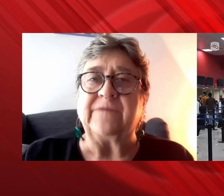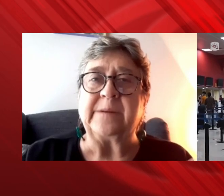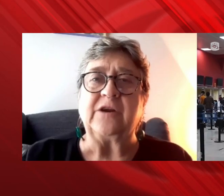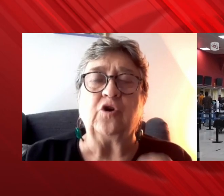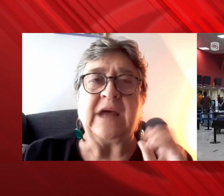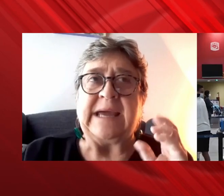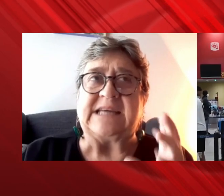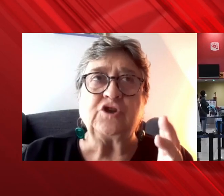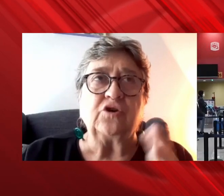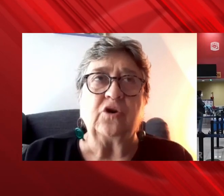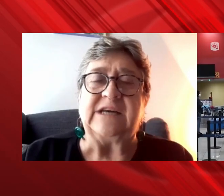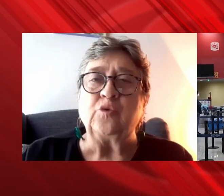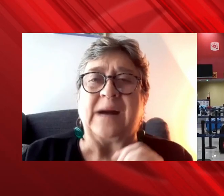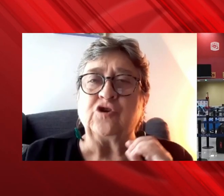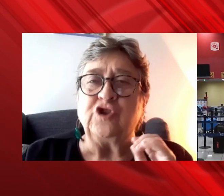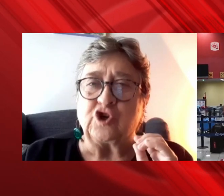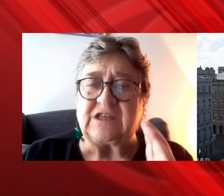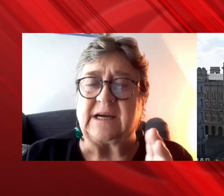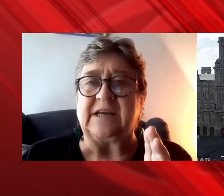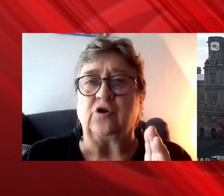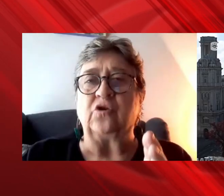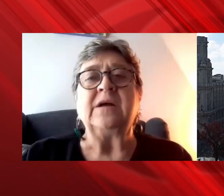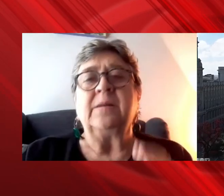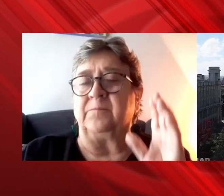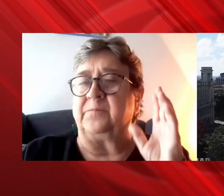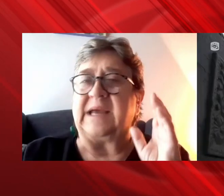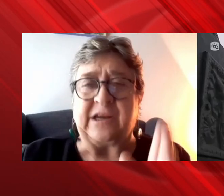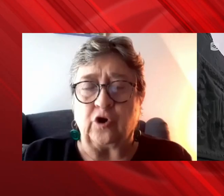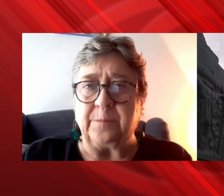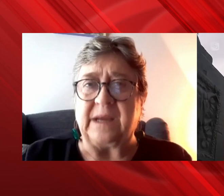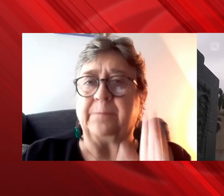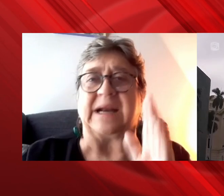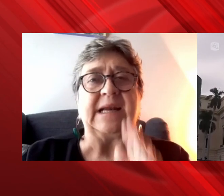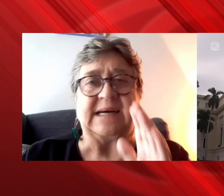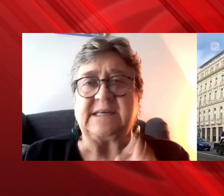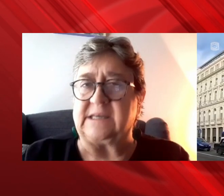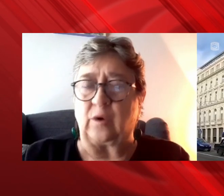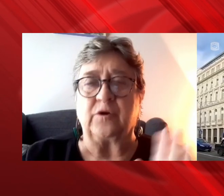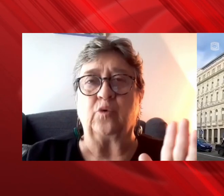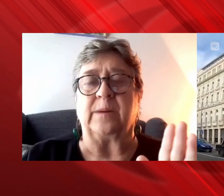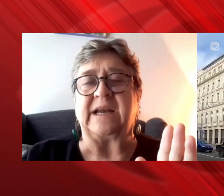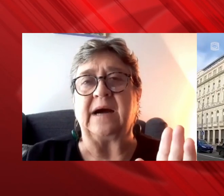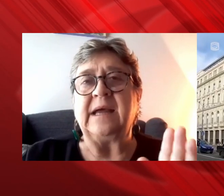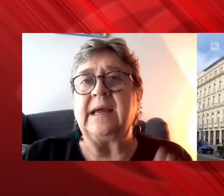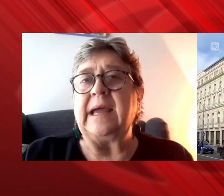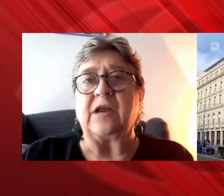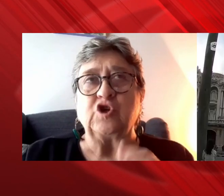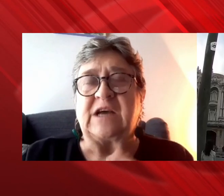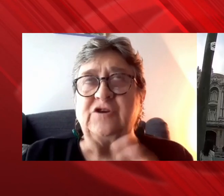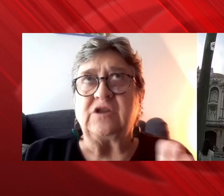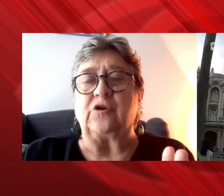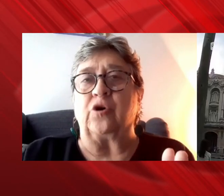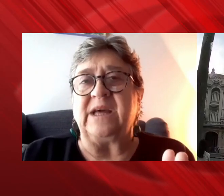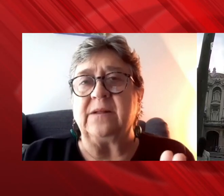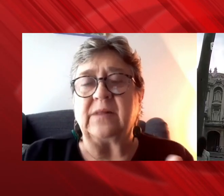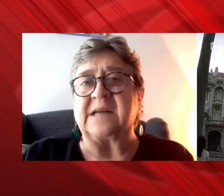enero y febrero, eso es un balón de oxígeno enorme para la situación cubana. Los